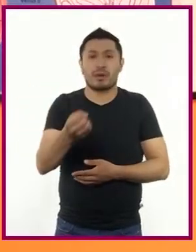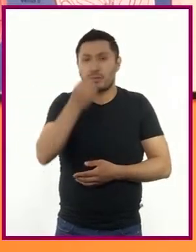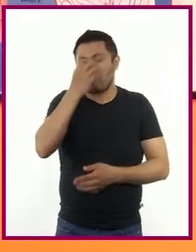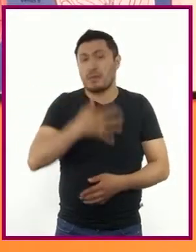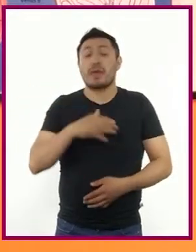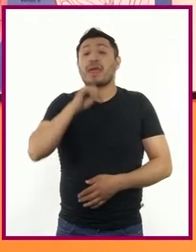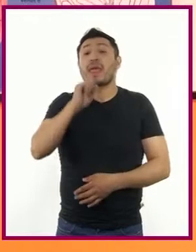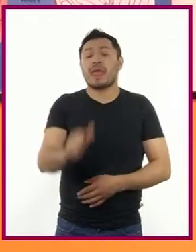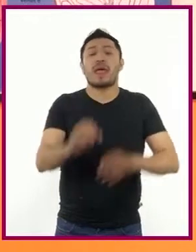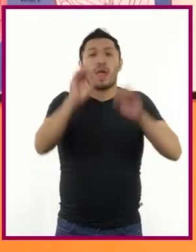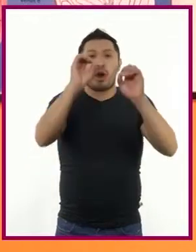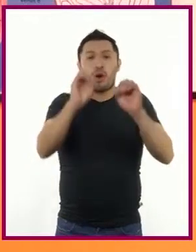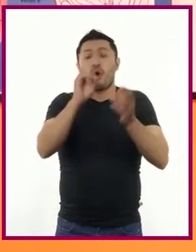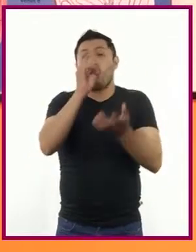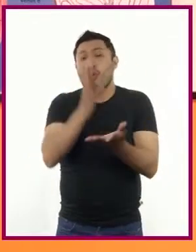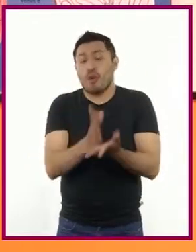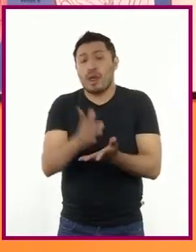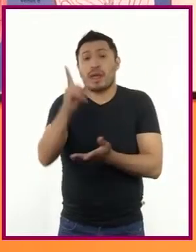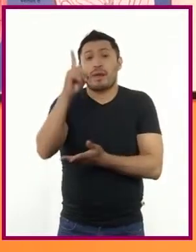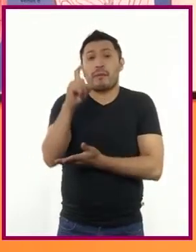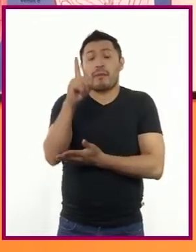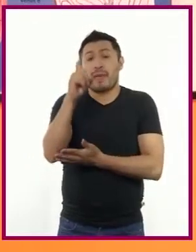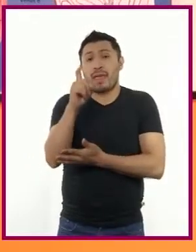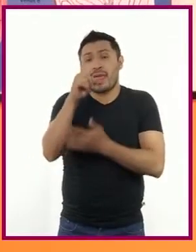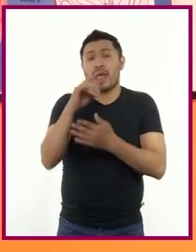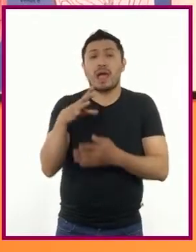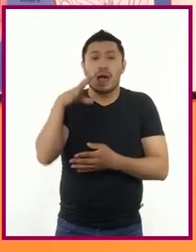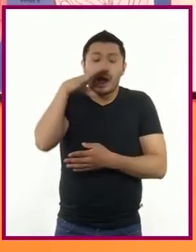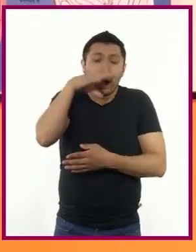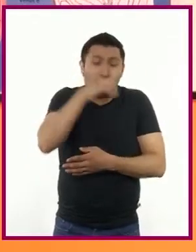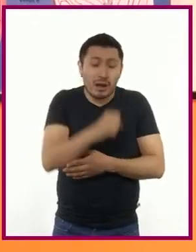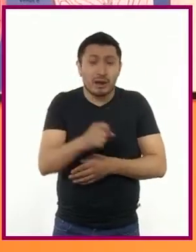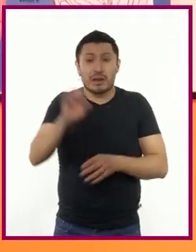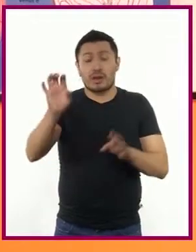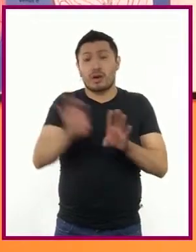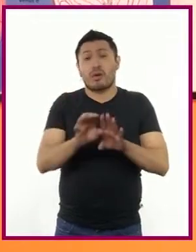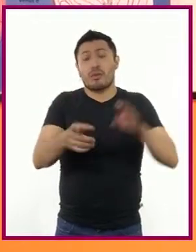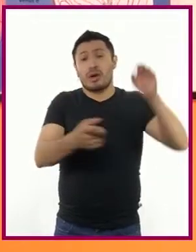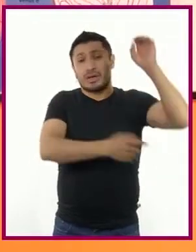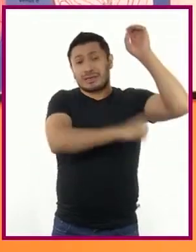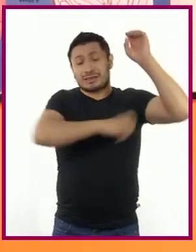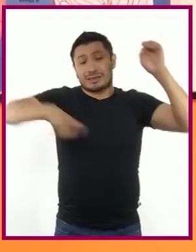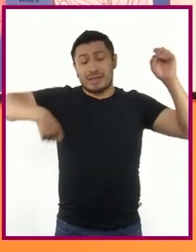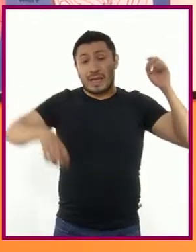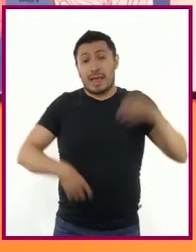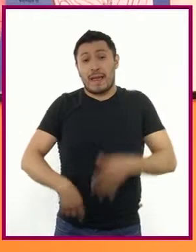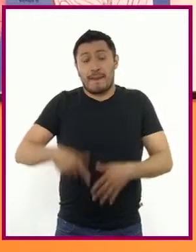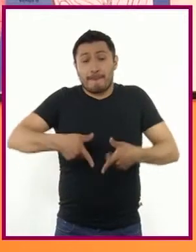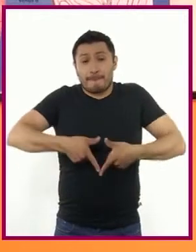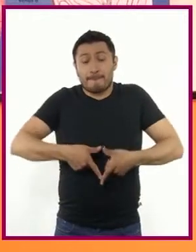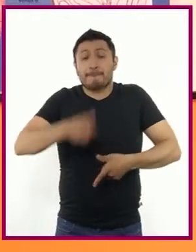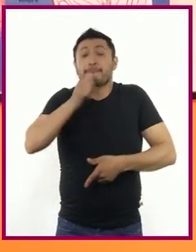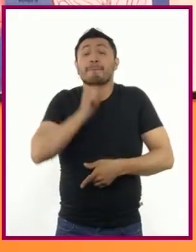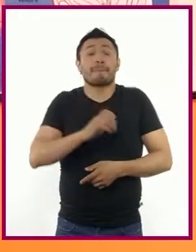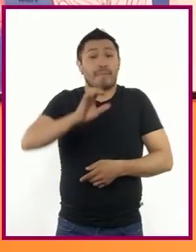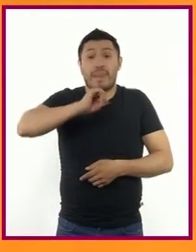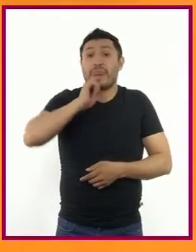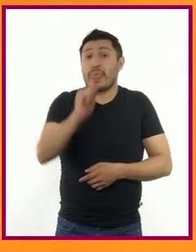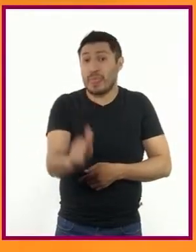utilizar abundante agua tibia y evitar desodorantes vaginales, ya que a veces irritan esta zona tan